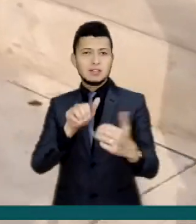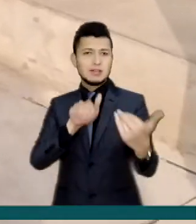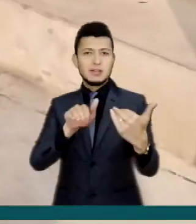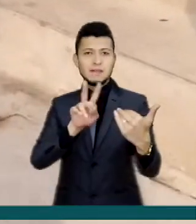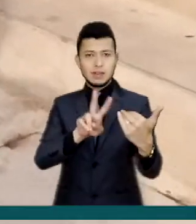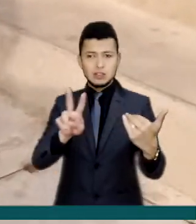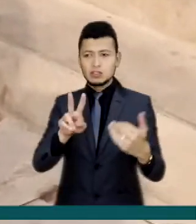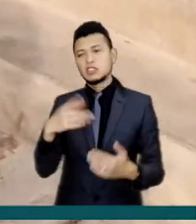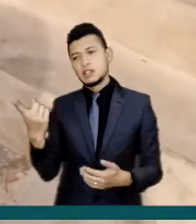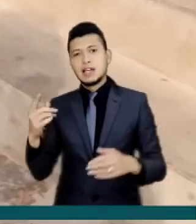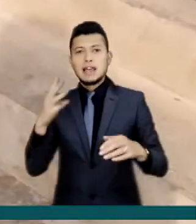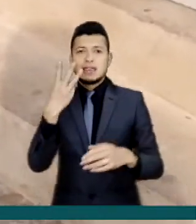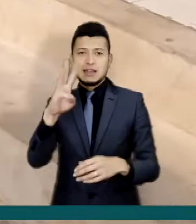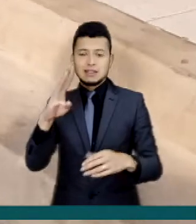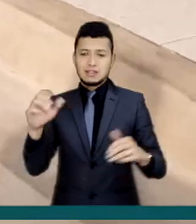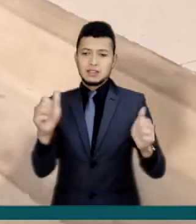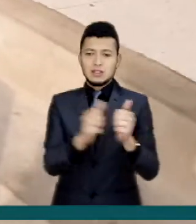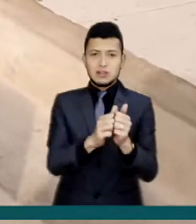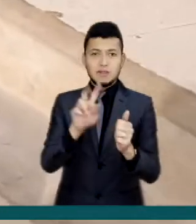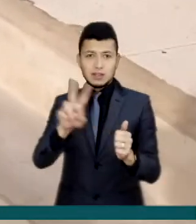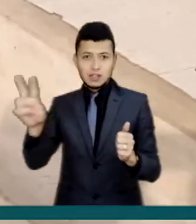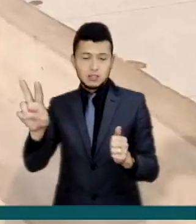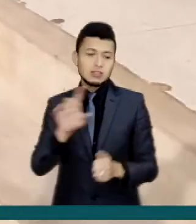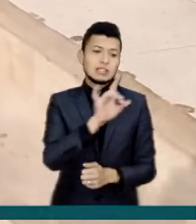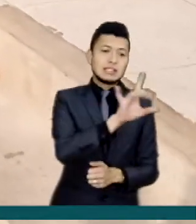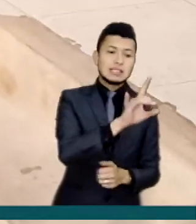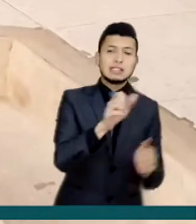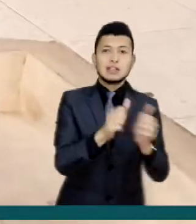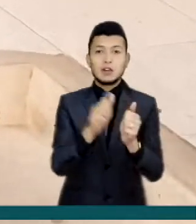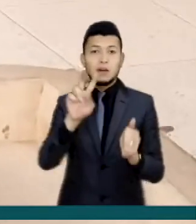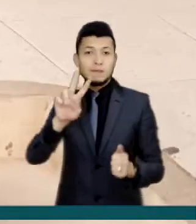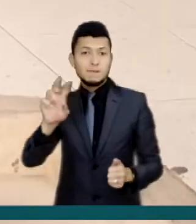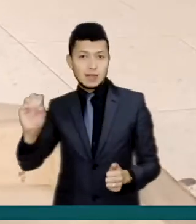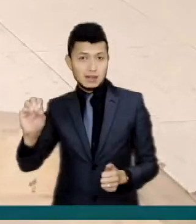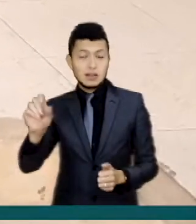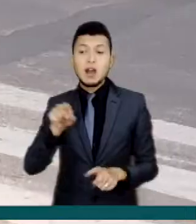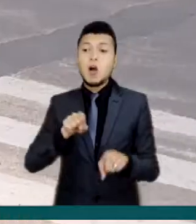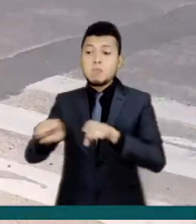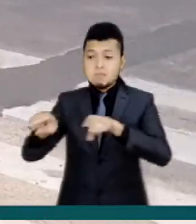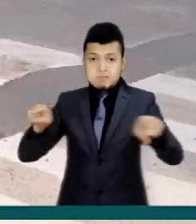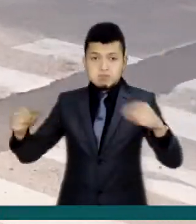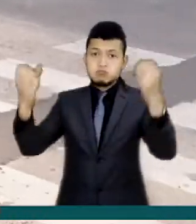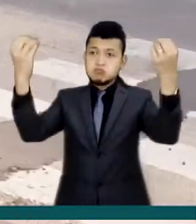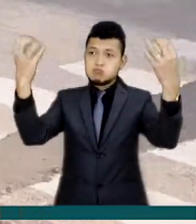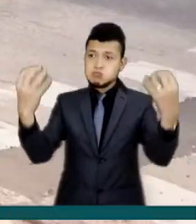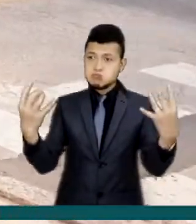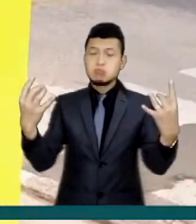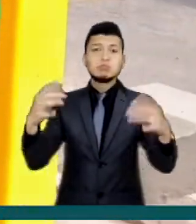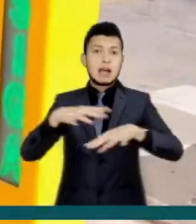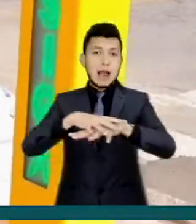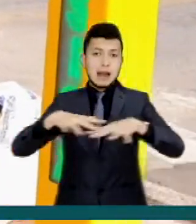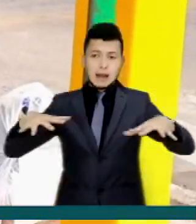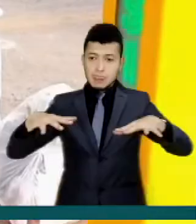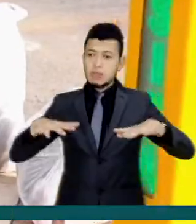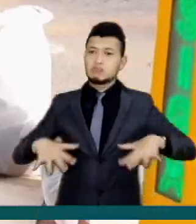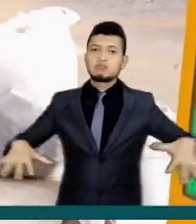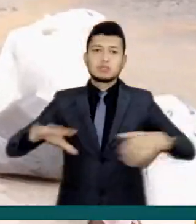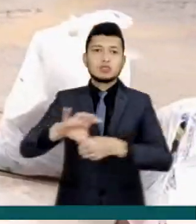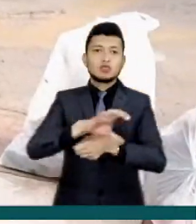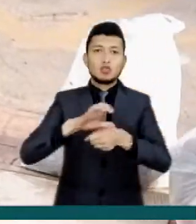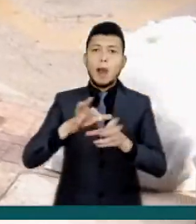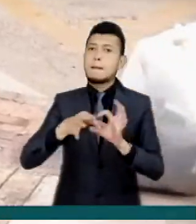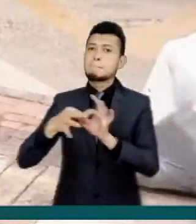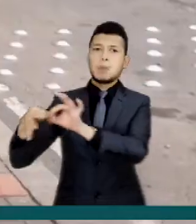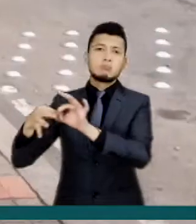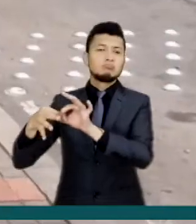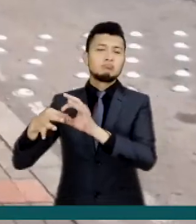calle 13 con 22, la calle 16 con 21, calle 15 con 20 y se encuentran debidamente sincronizados con la red de semáforos